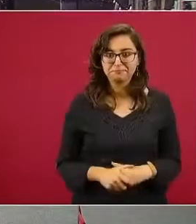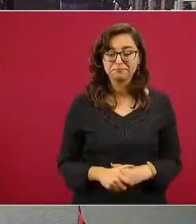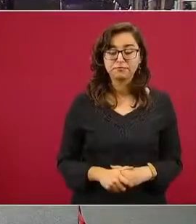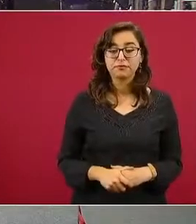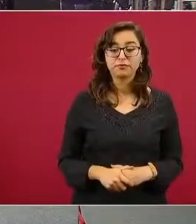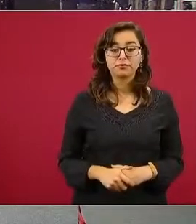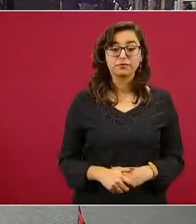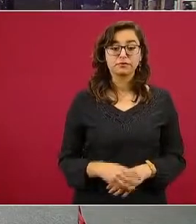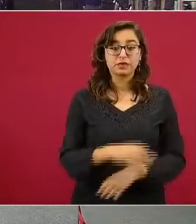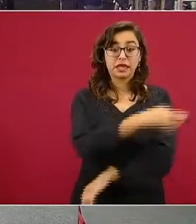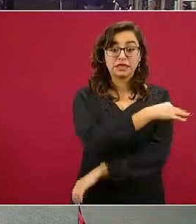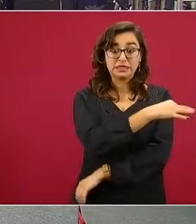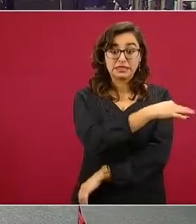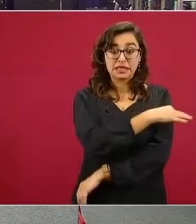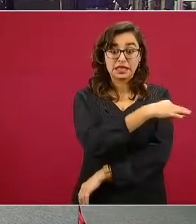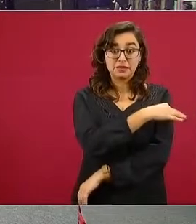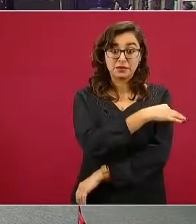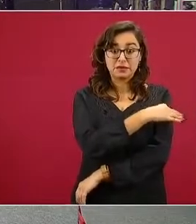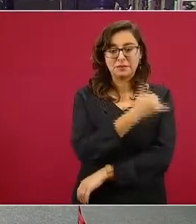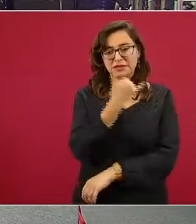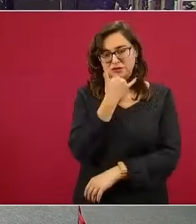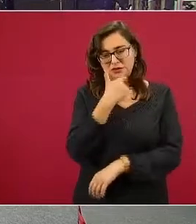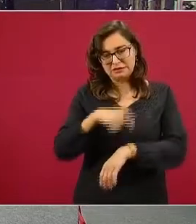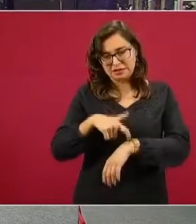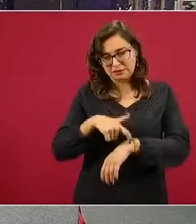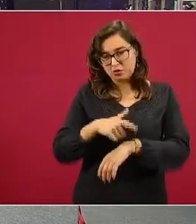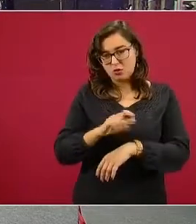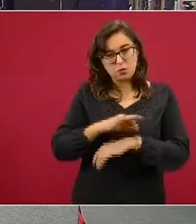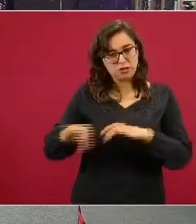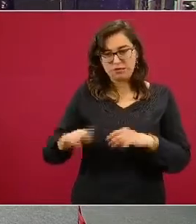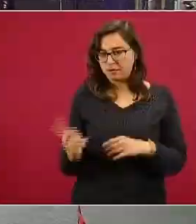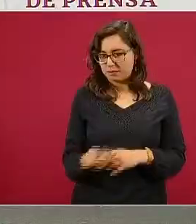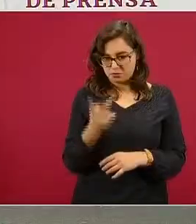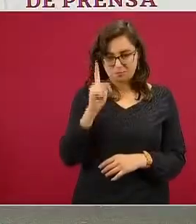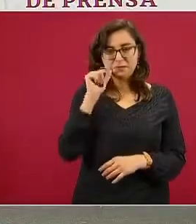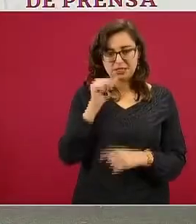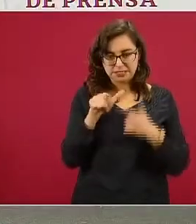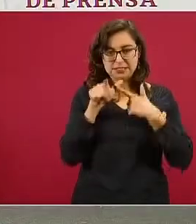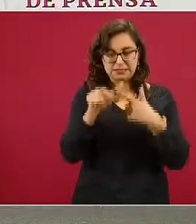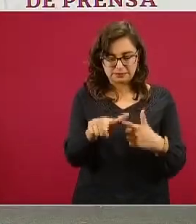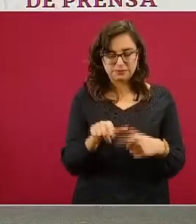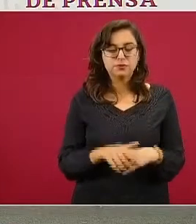De la vacuna, y creo que ya no nos da tiempo de la última pregunta, mañana,